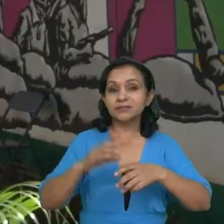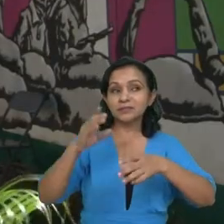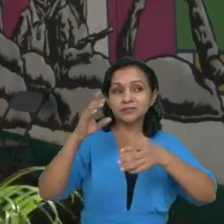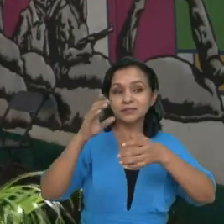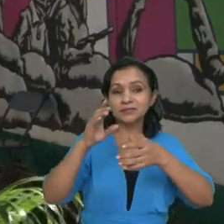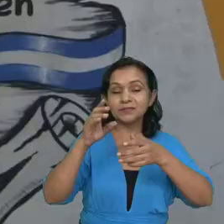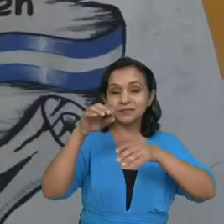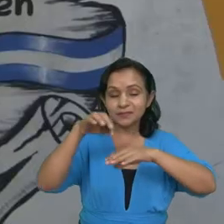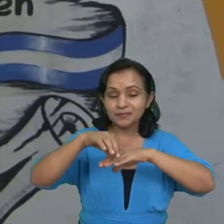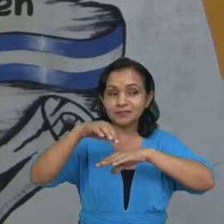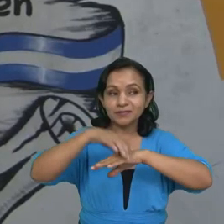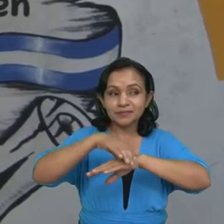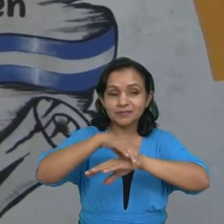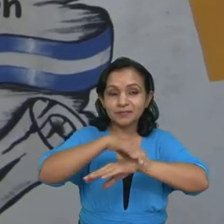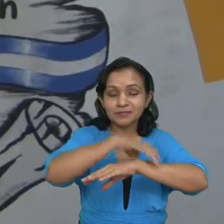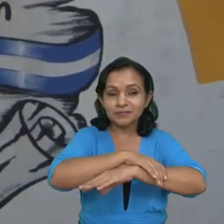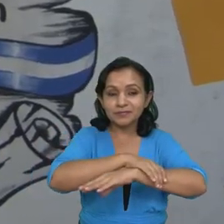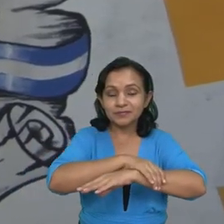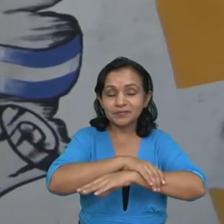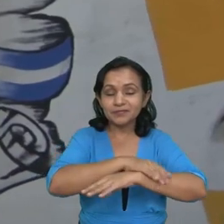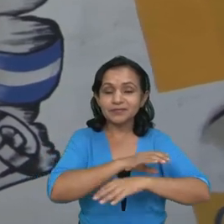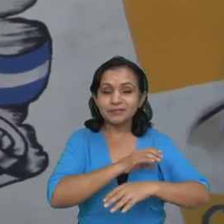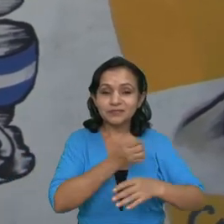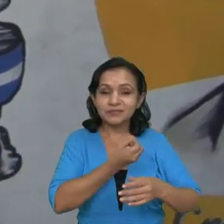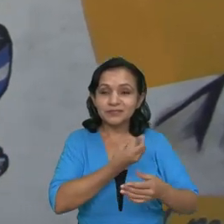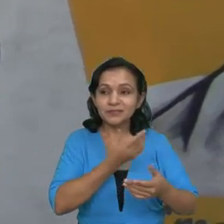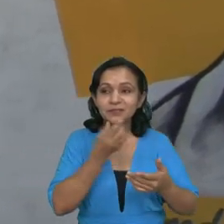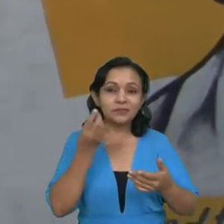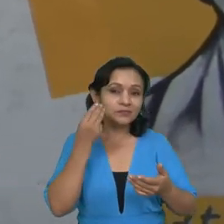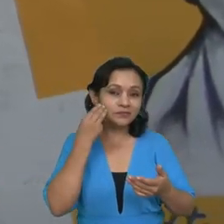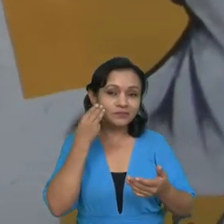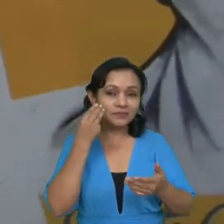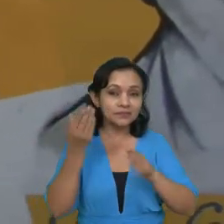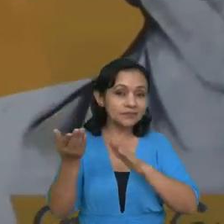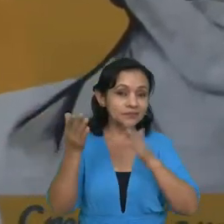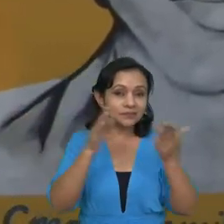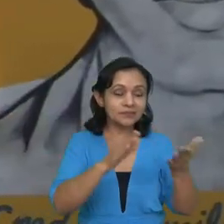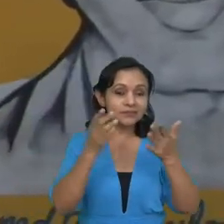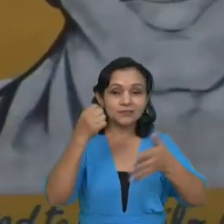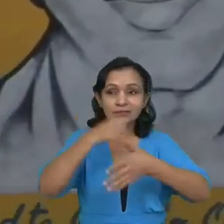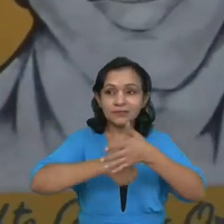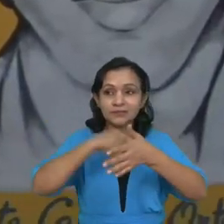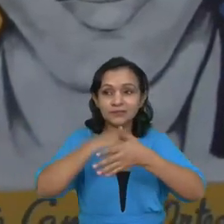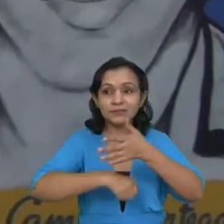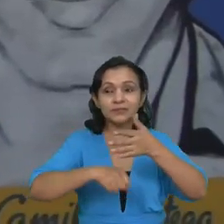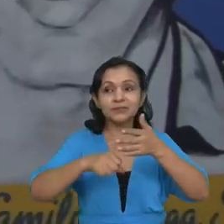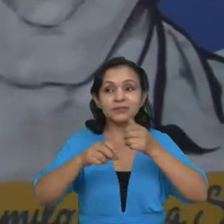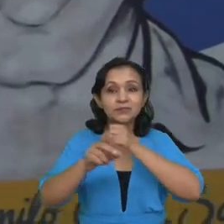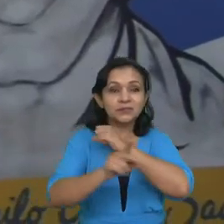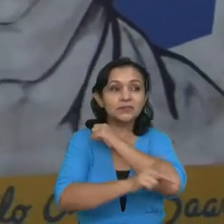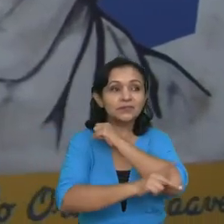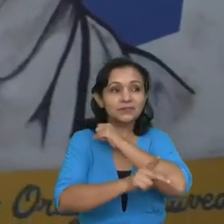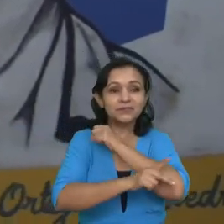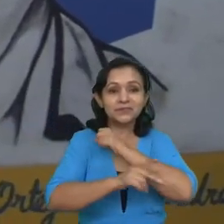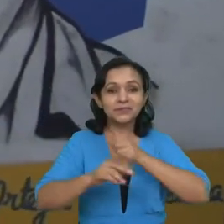rosario rememoró el dolor de las madres de estos héroes y mártires que lucharon por la patria